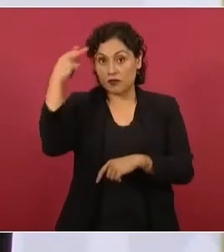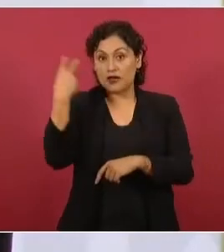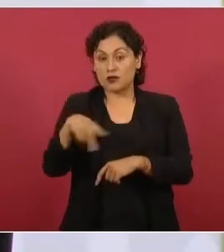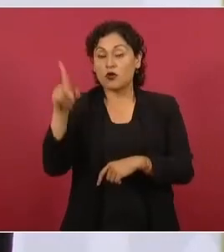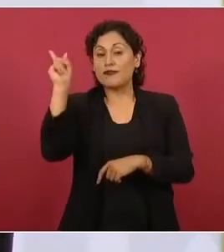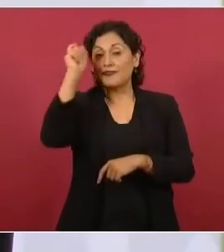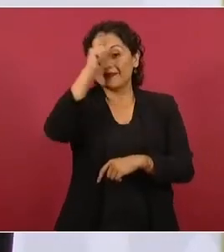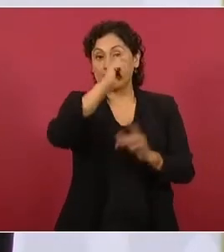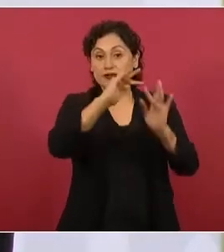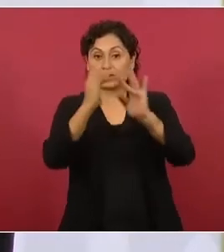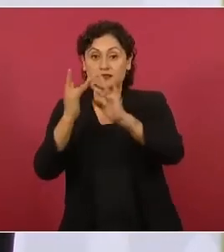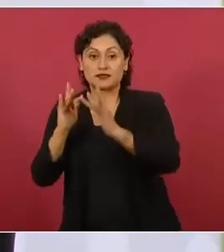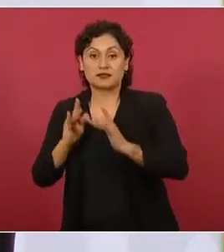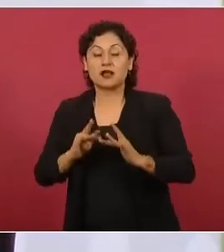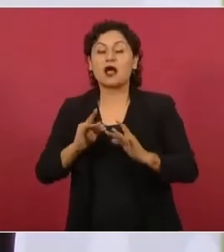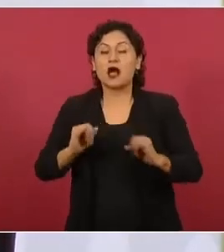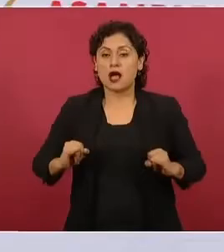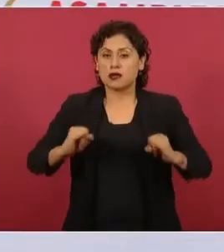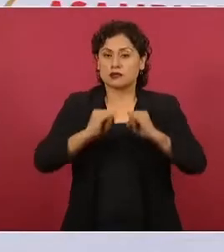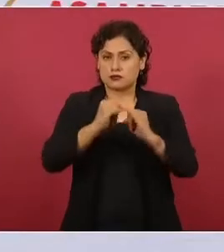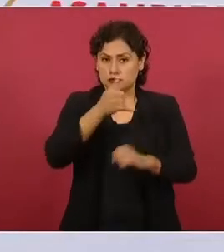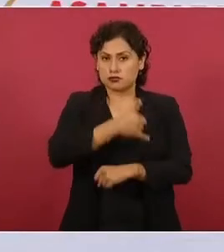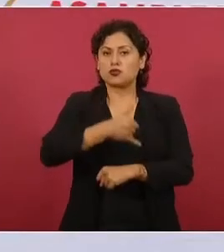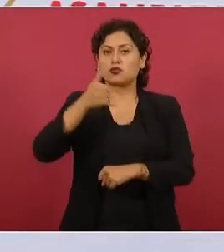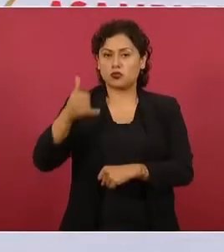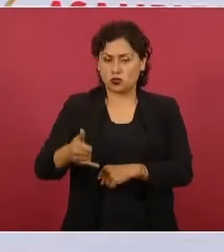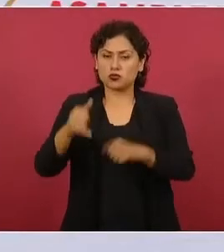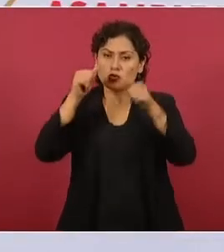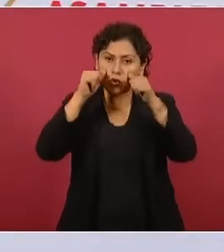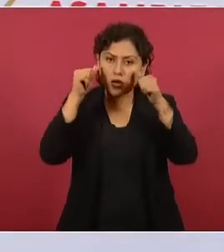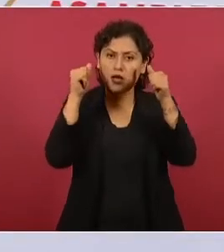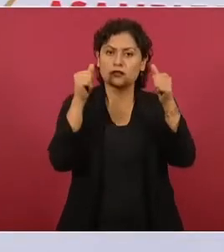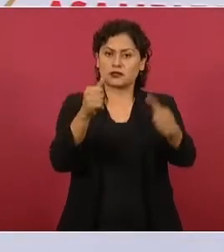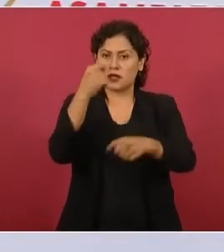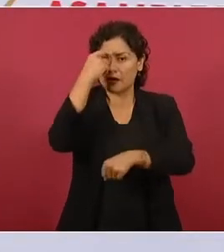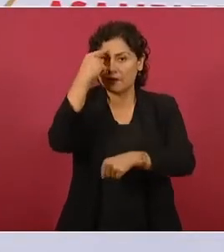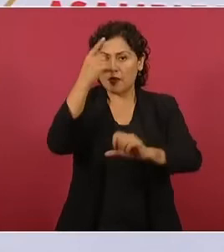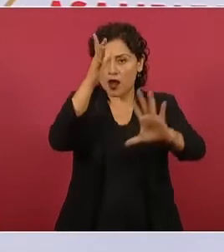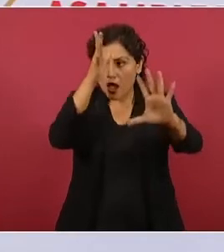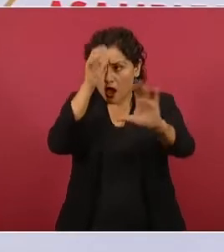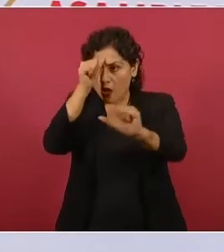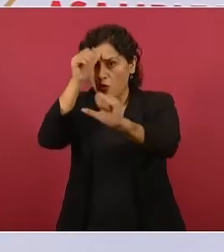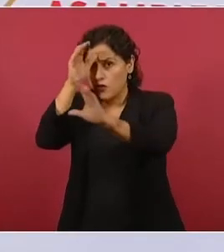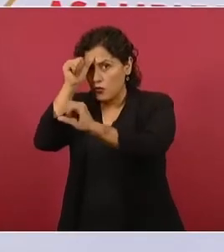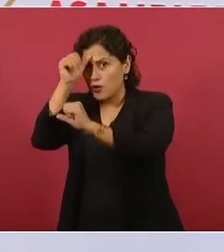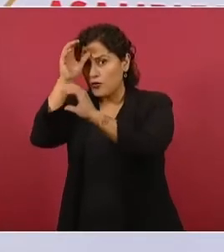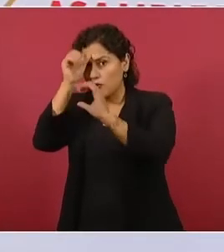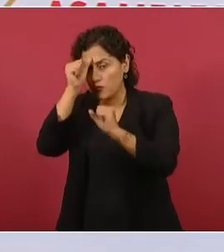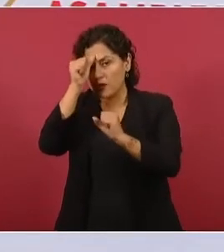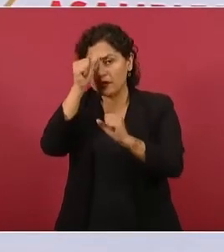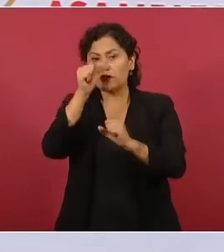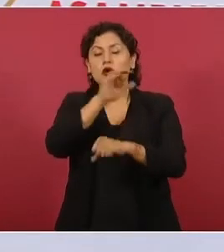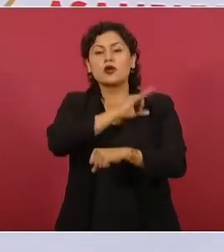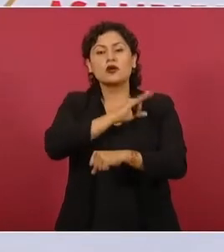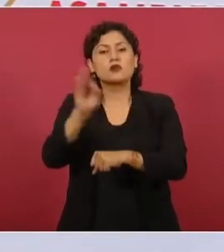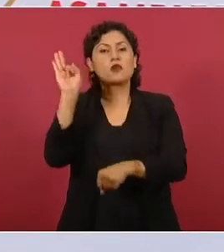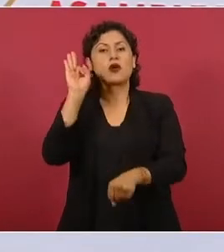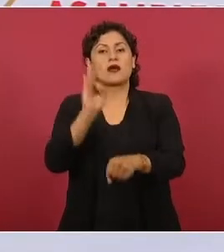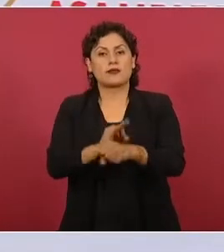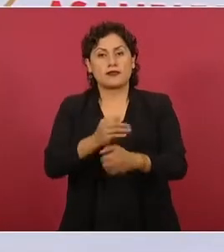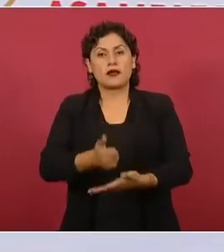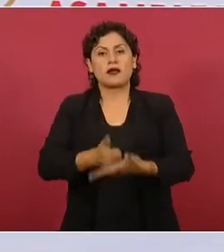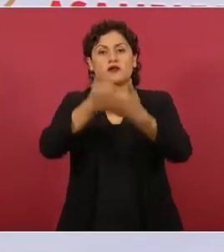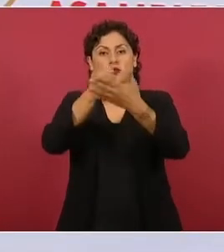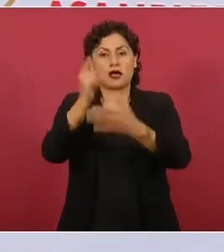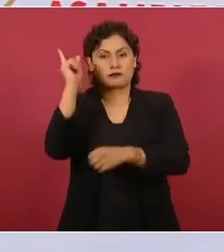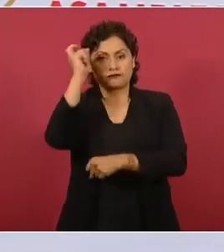instituto, como un gran activo para forjar los acuerdos que eviten cualquier afectación a nuestras metas en esta delicada coyuntura que